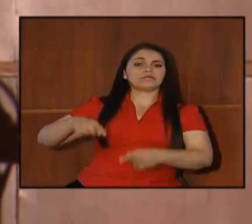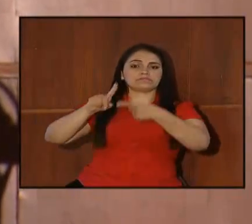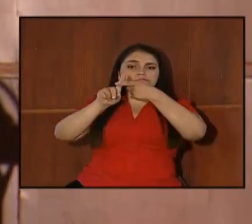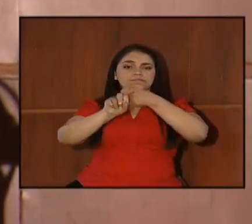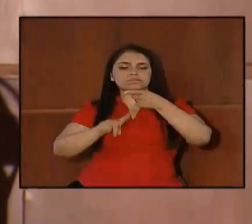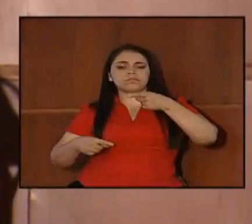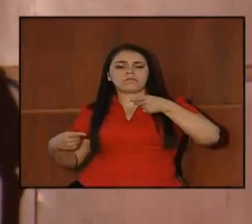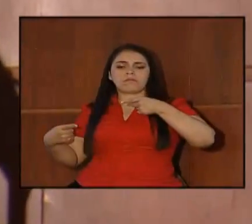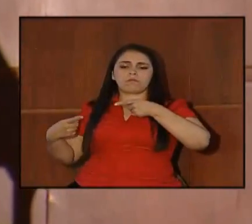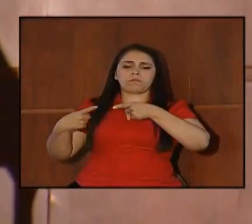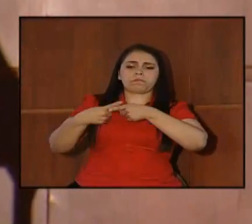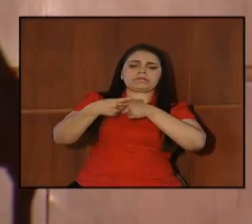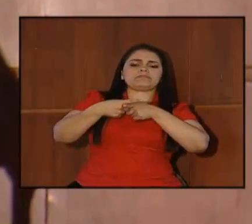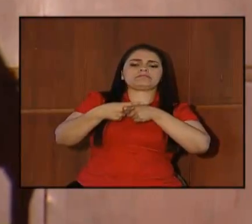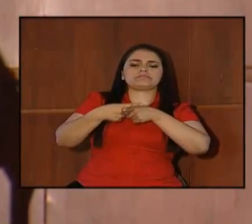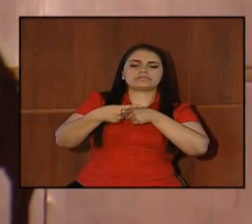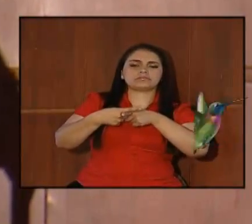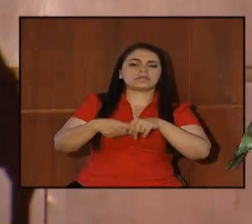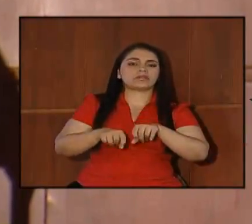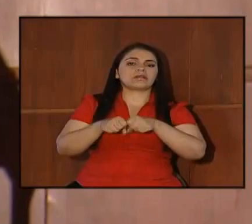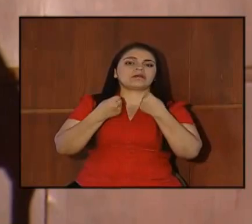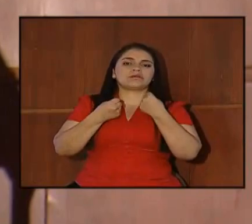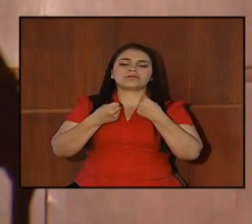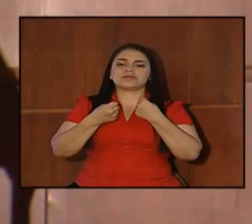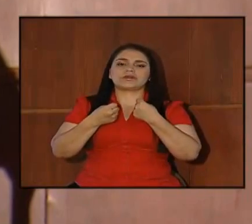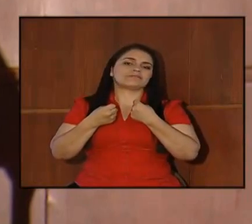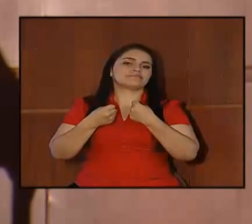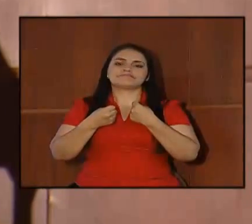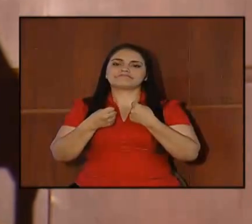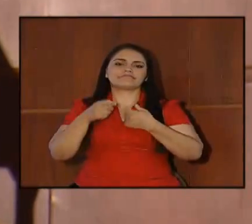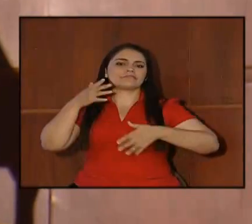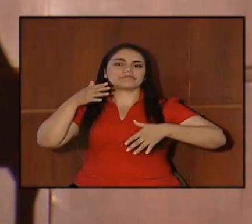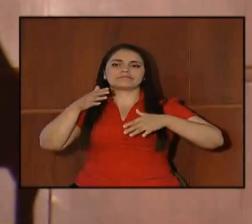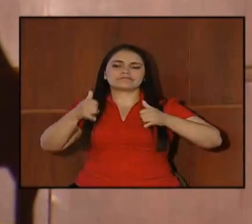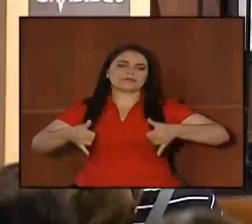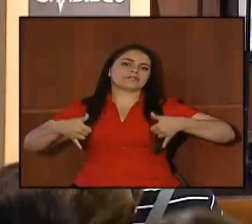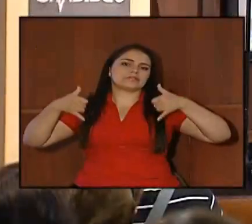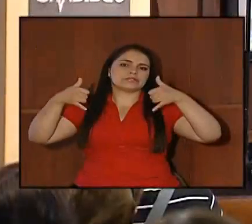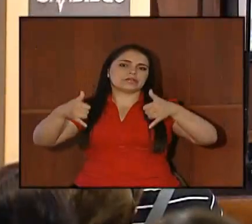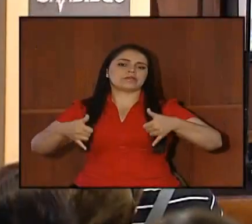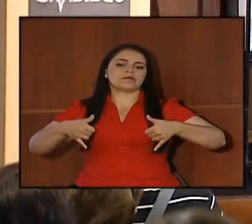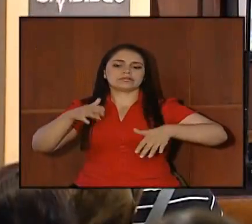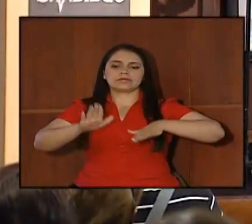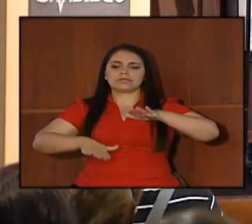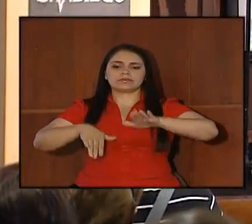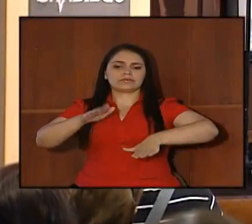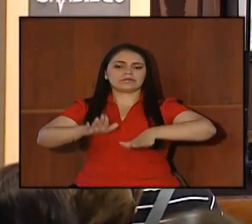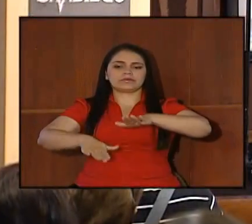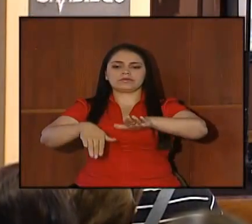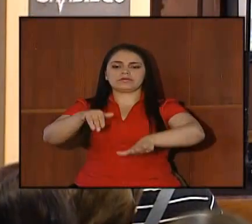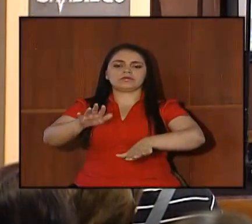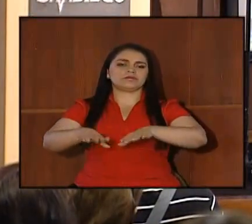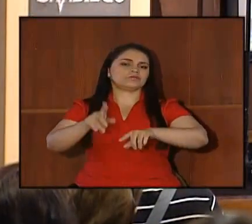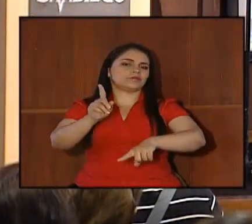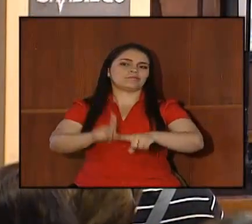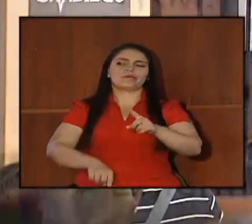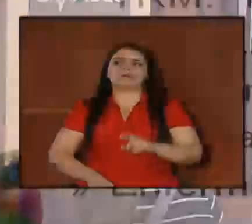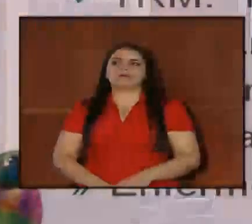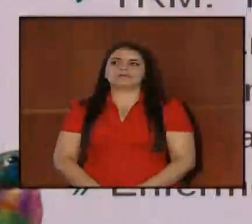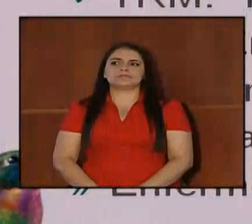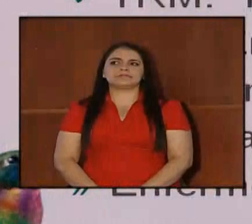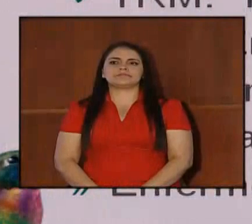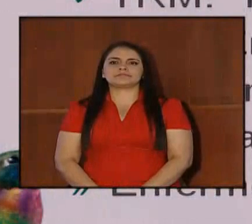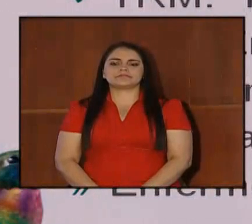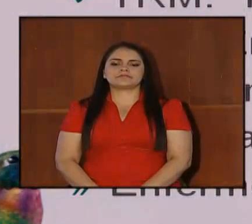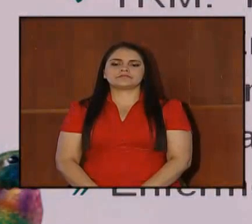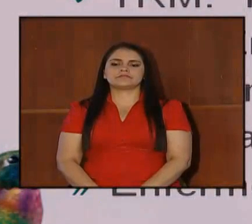Fácilmente, si dañó la columna, entonces no podemos mover de aquí hacia abajo.